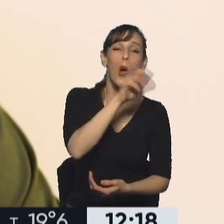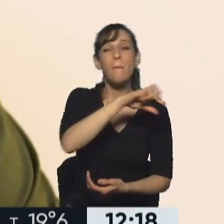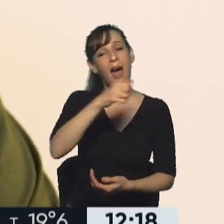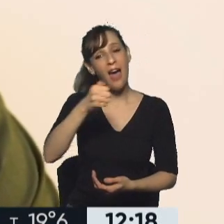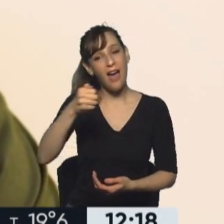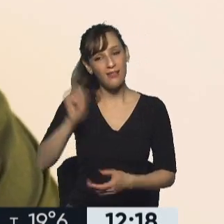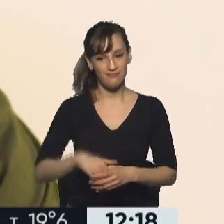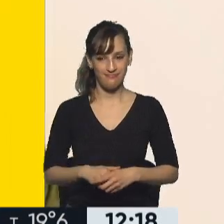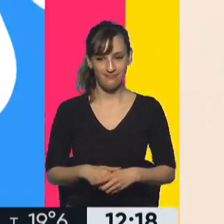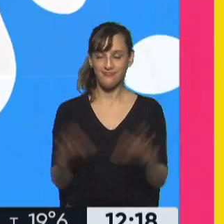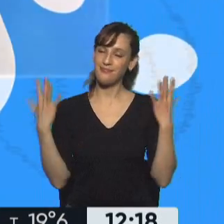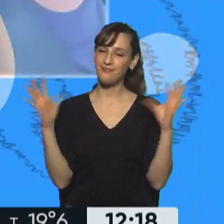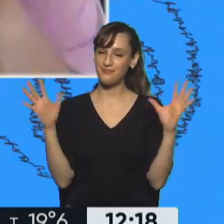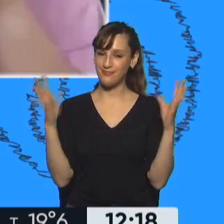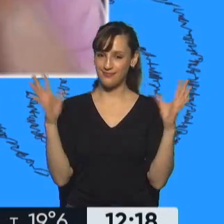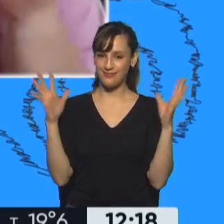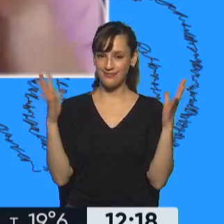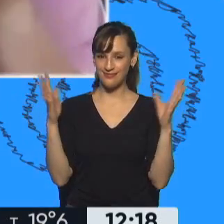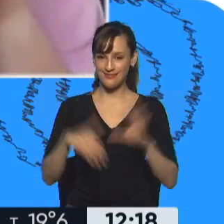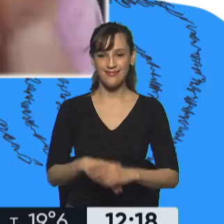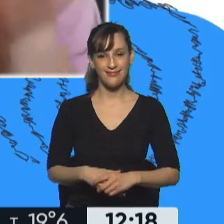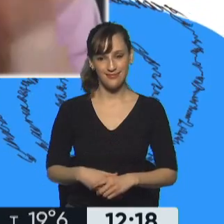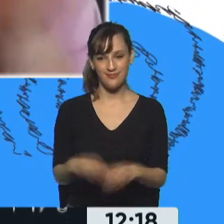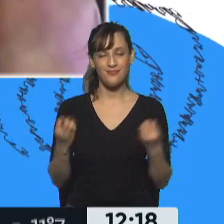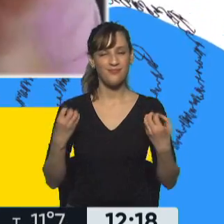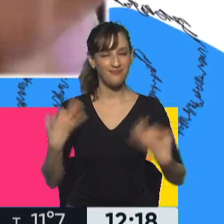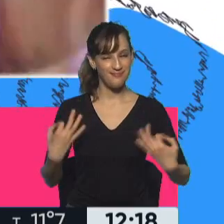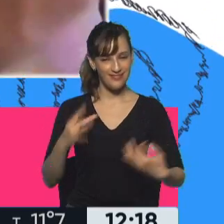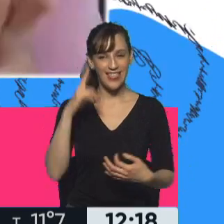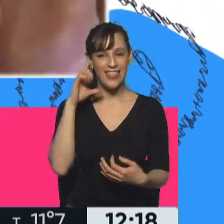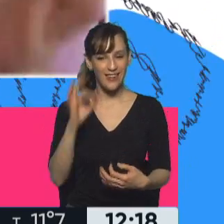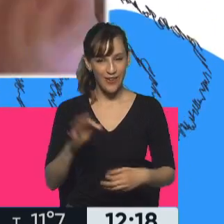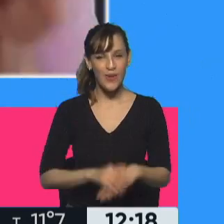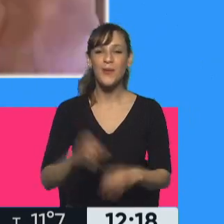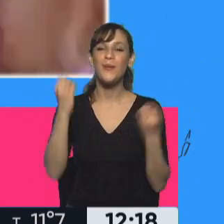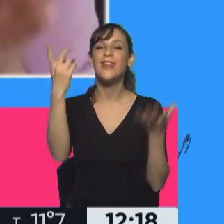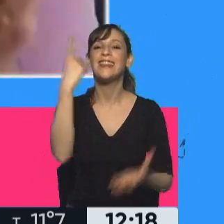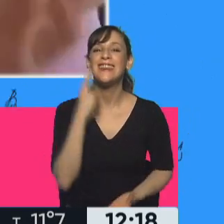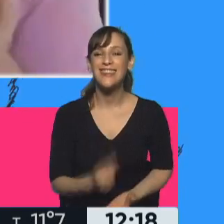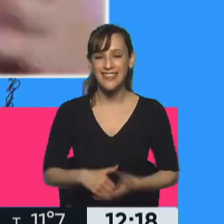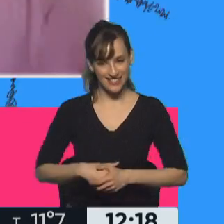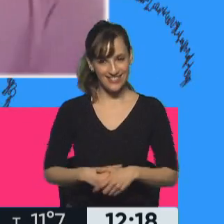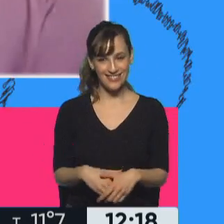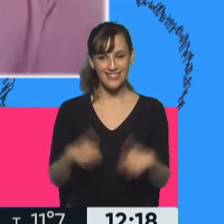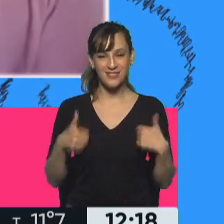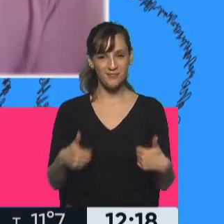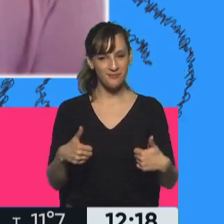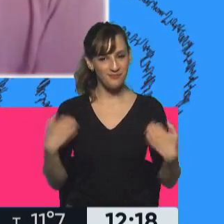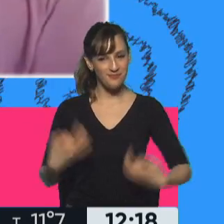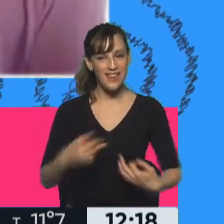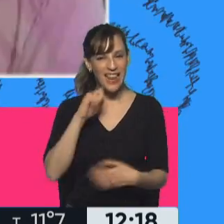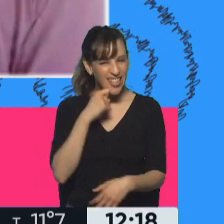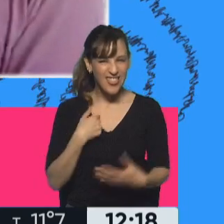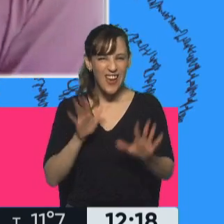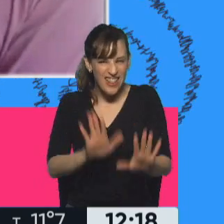Topa. ¡Grande, Diego! ¡Bravo! ¡Buenos días! ¡Qué grande! ¿Cómo te reciben